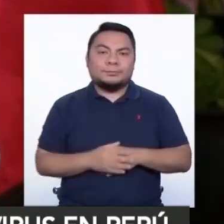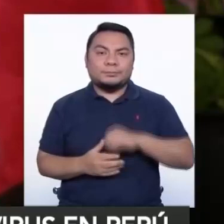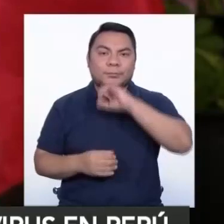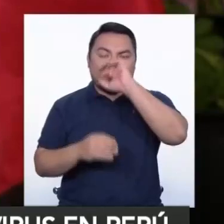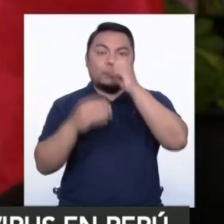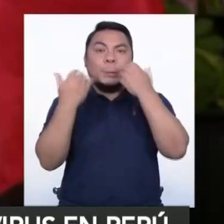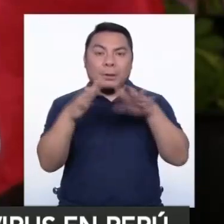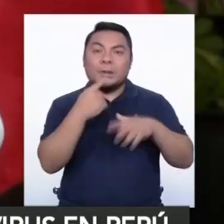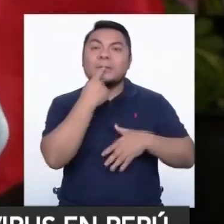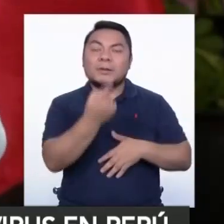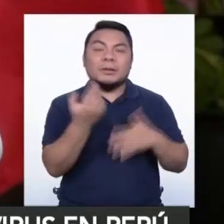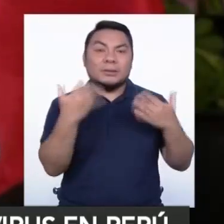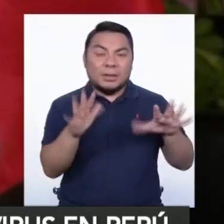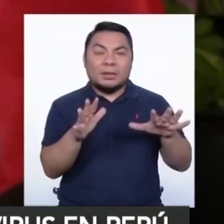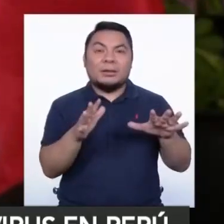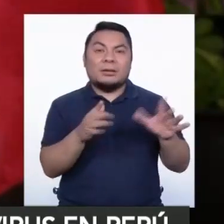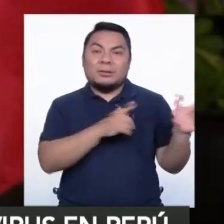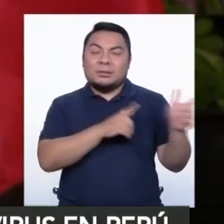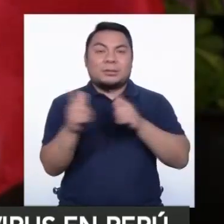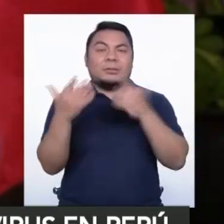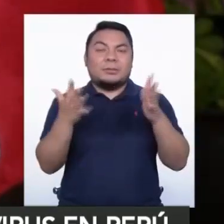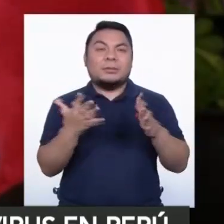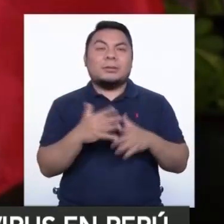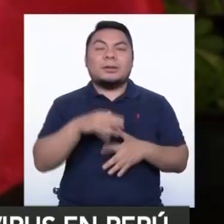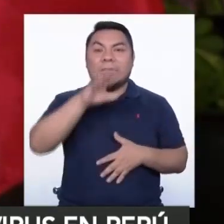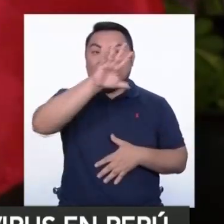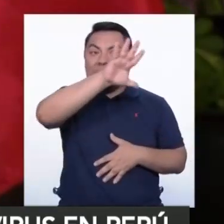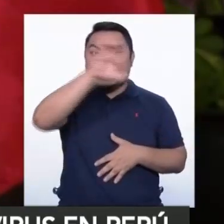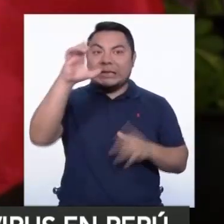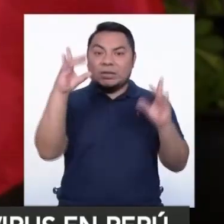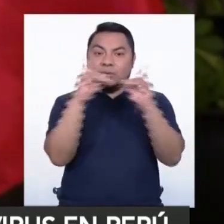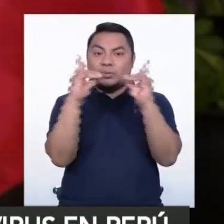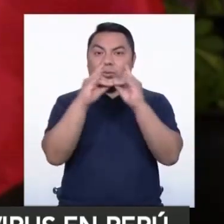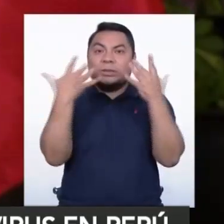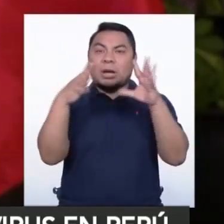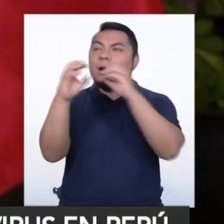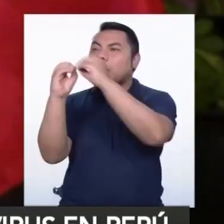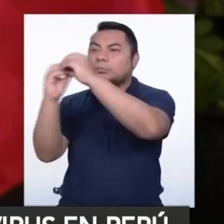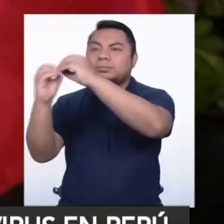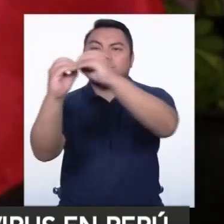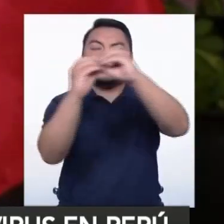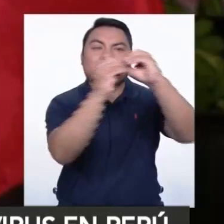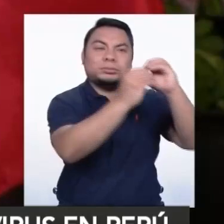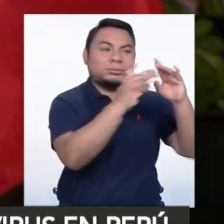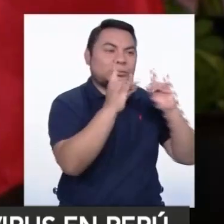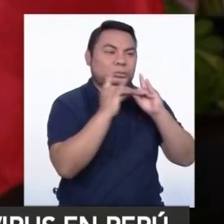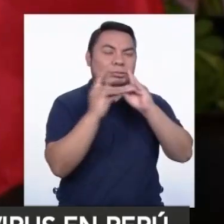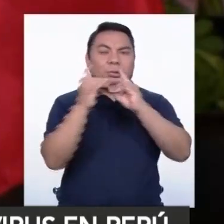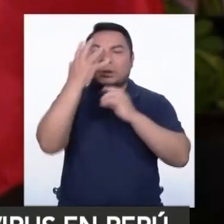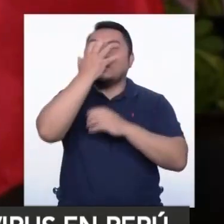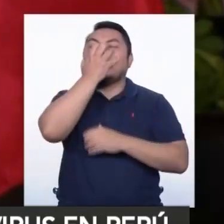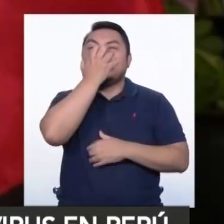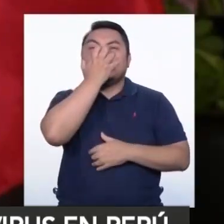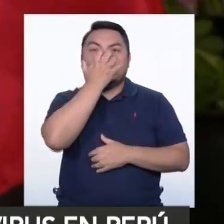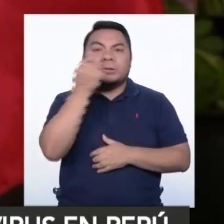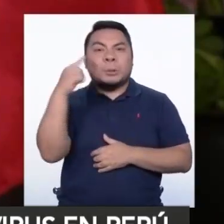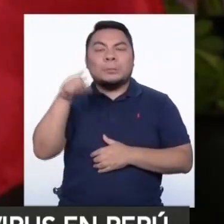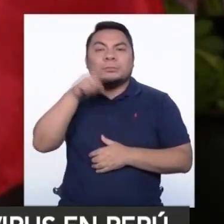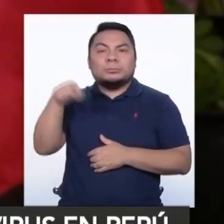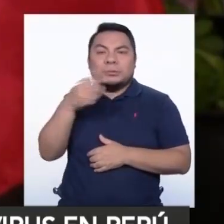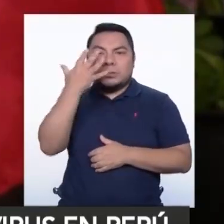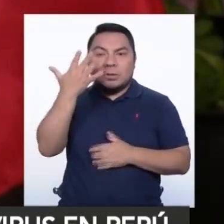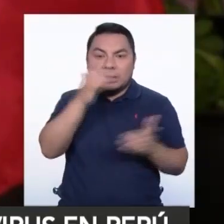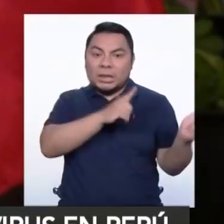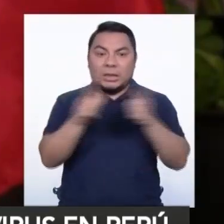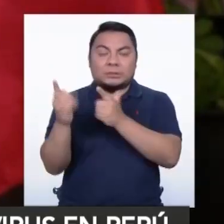Como hemos dicho, ya tenemos dispuesto ahora más de 500 unidades en cuidados listas para